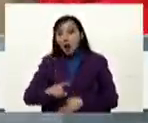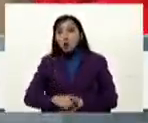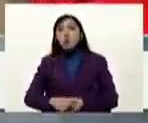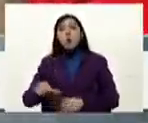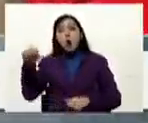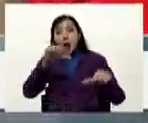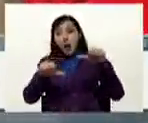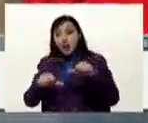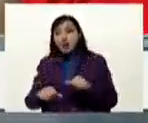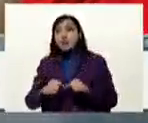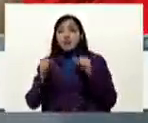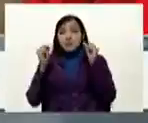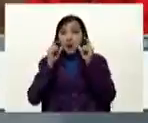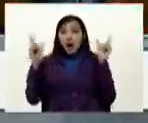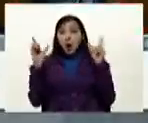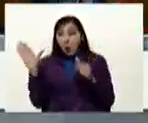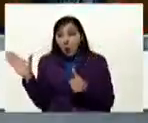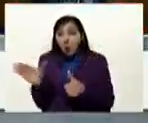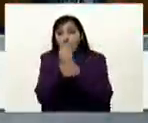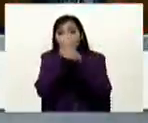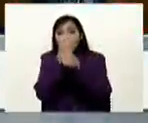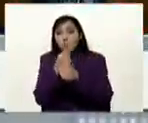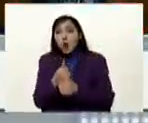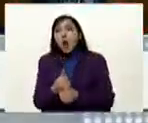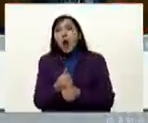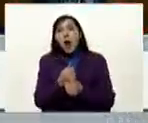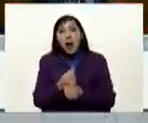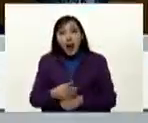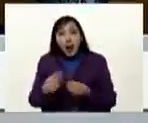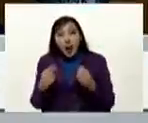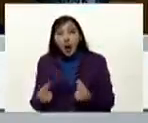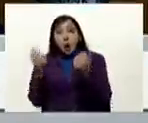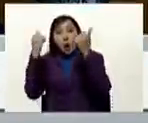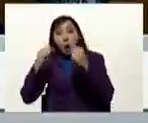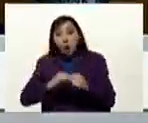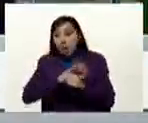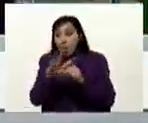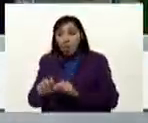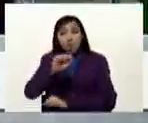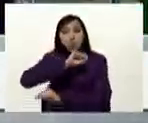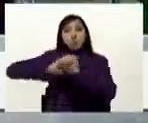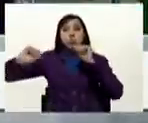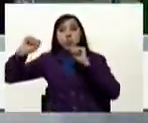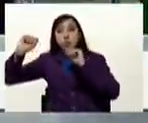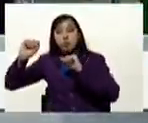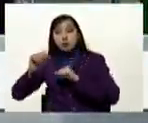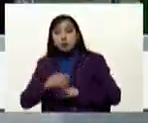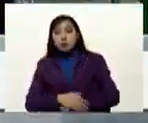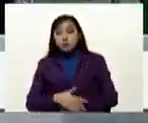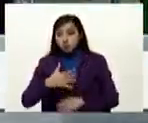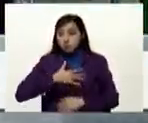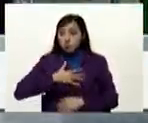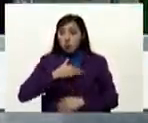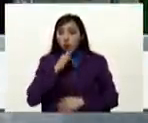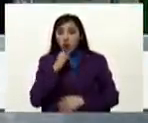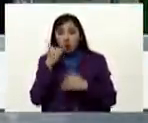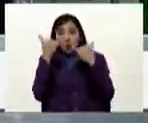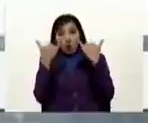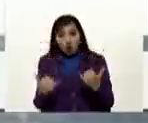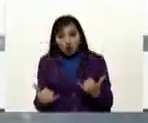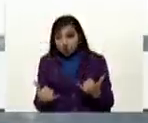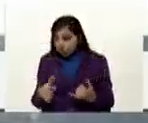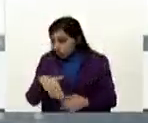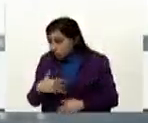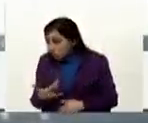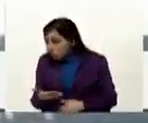descubra la cura definitiva contra el coronavirus. Yo puedo anunciar hoy, lo puedo